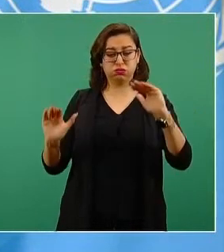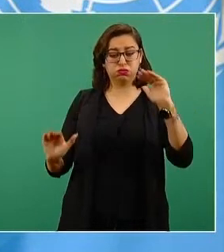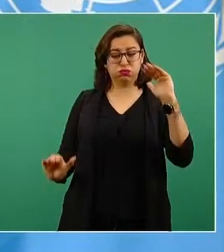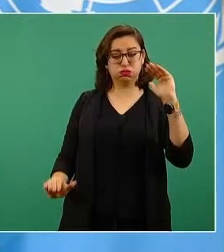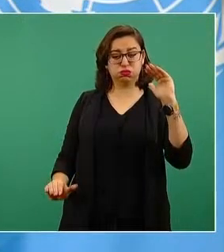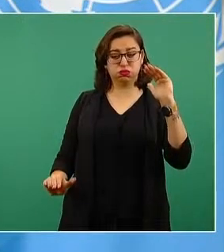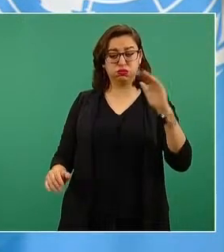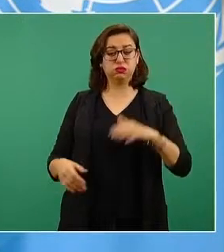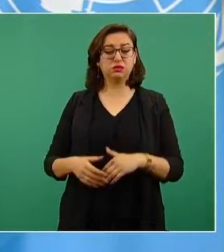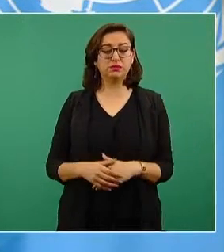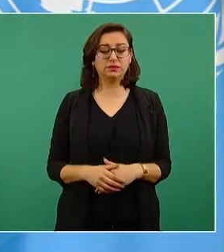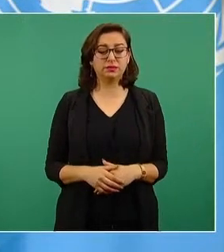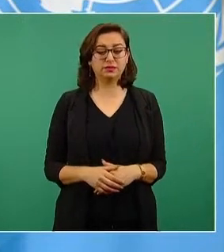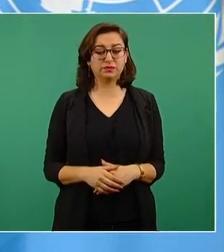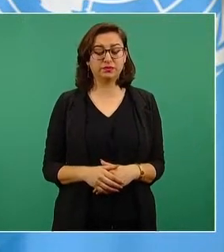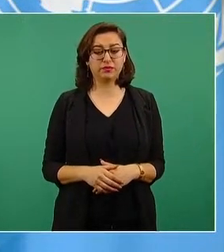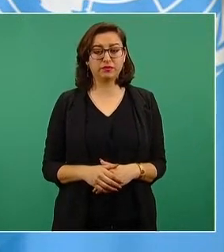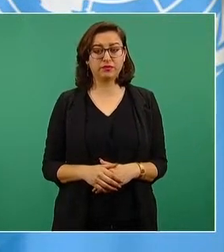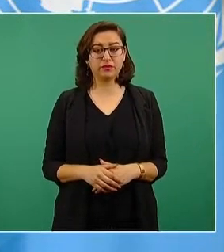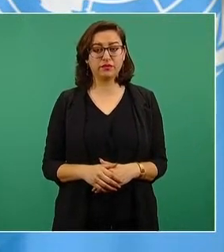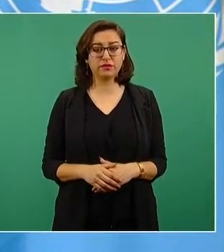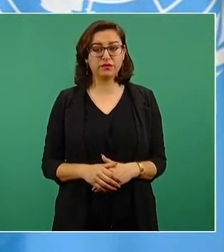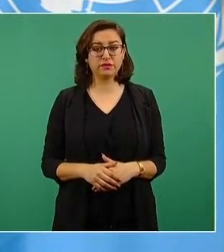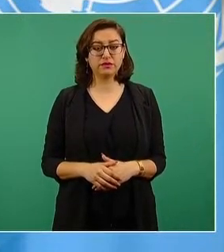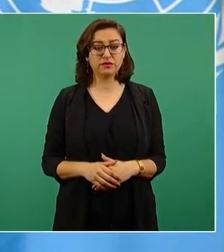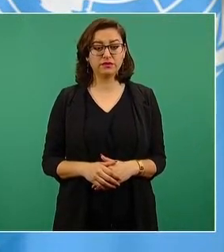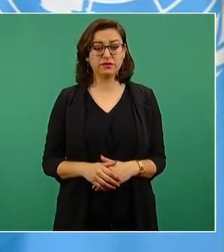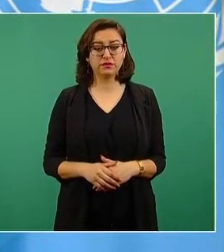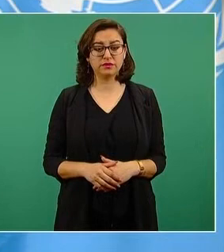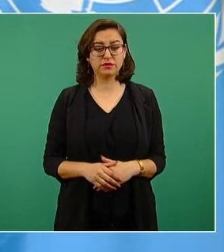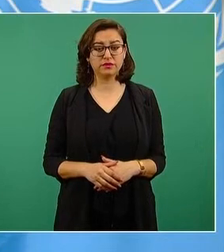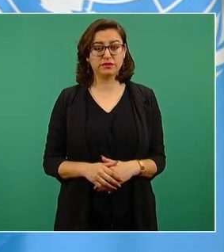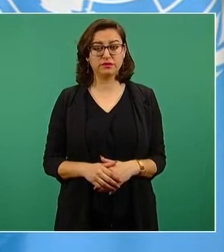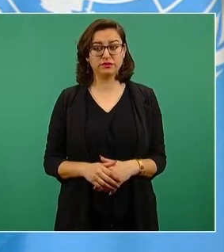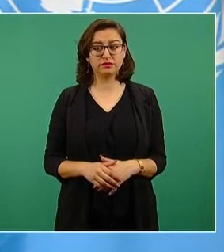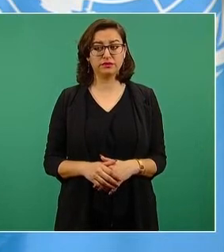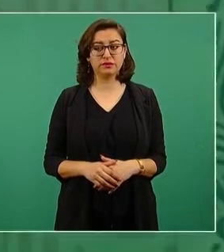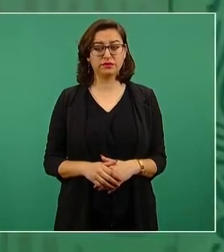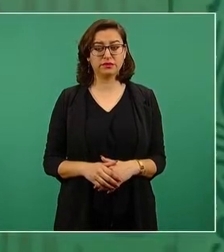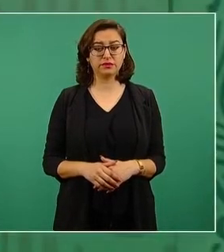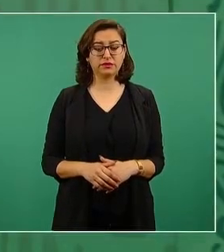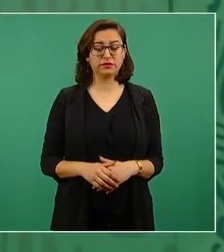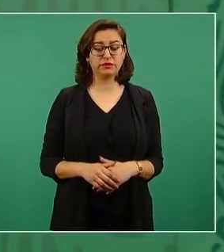En este periodo, recordemos que una minoría